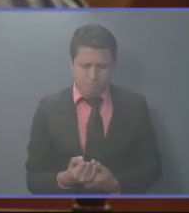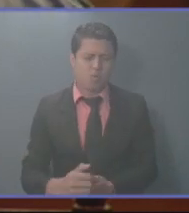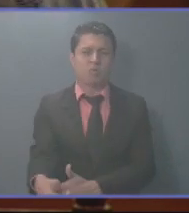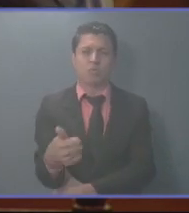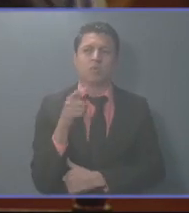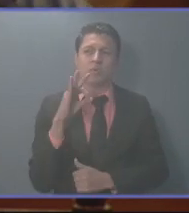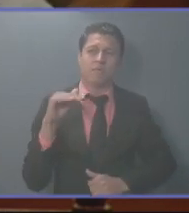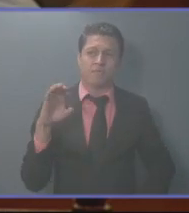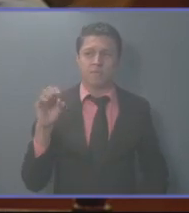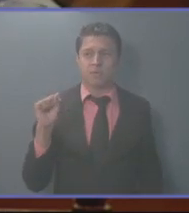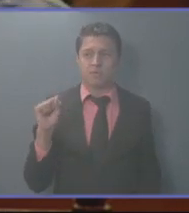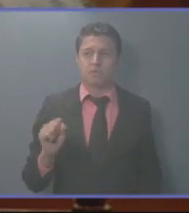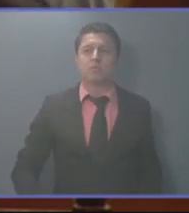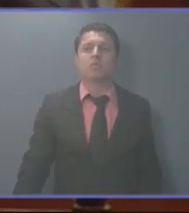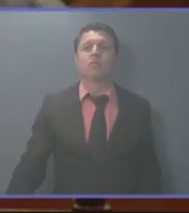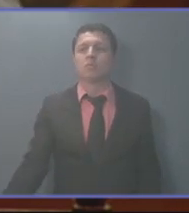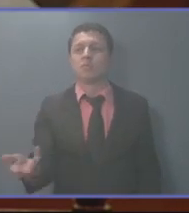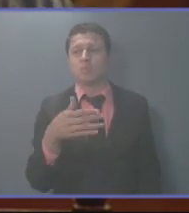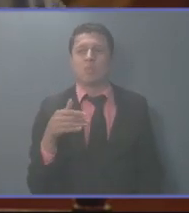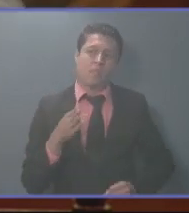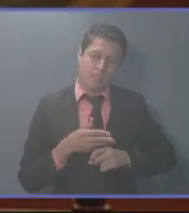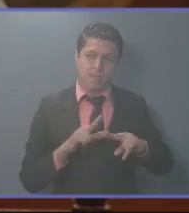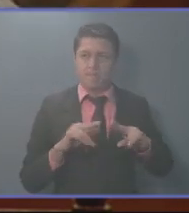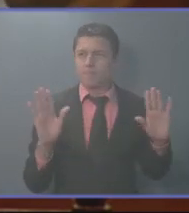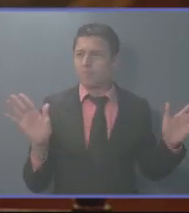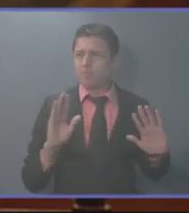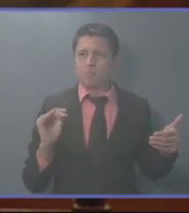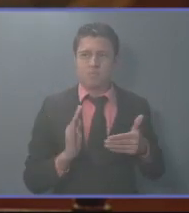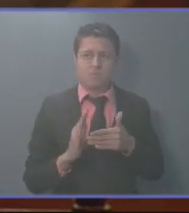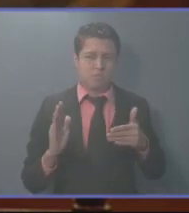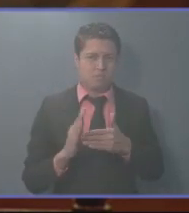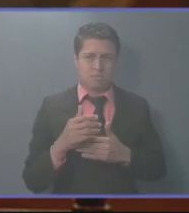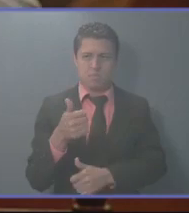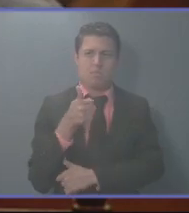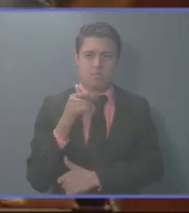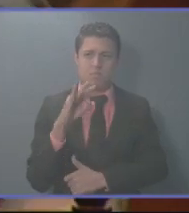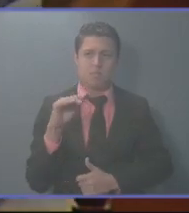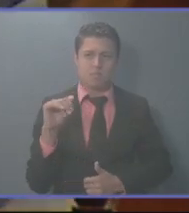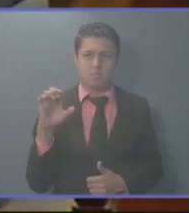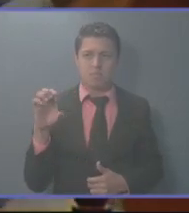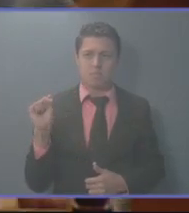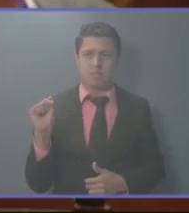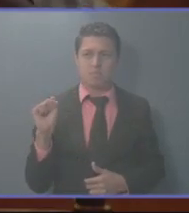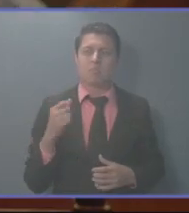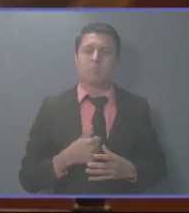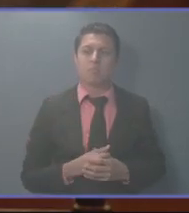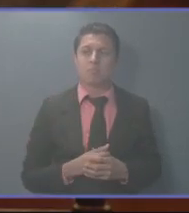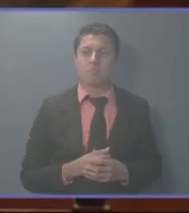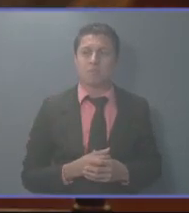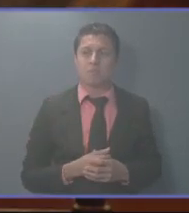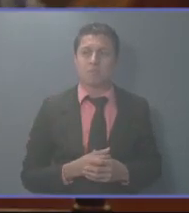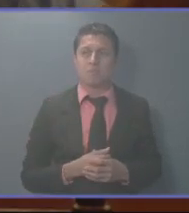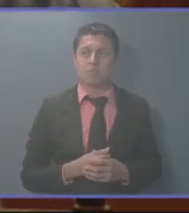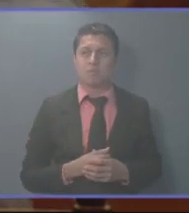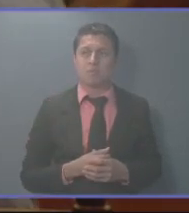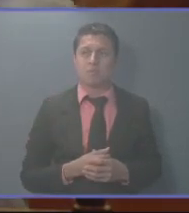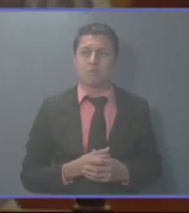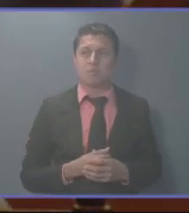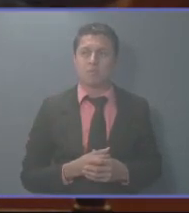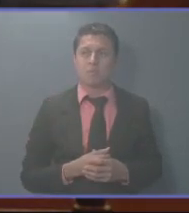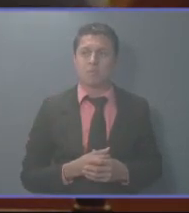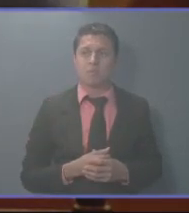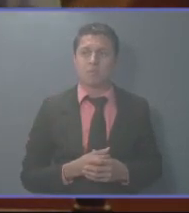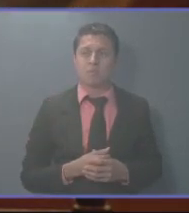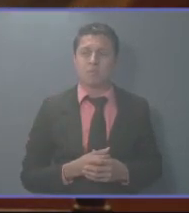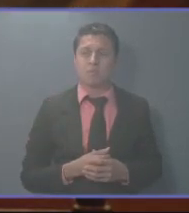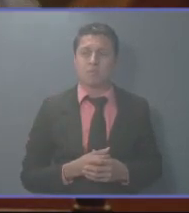jamás ha planteado nada en contra de la Fuerza Armada y no lo puede plantear porque